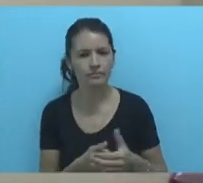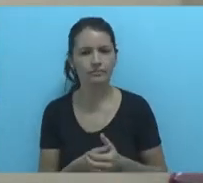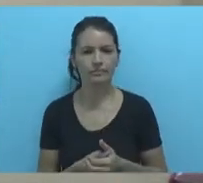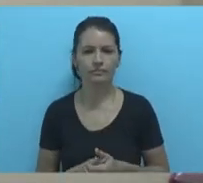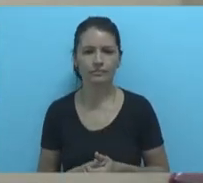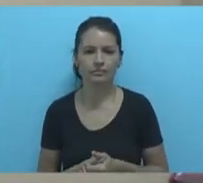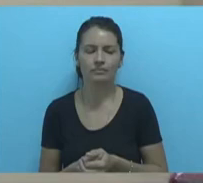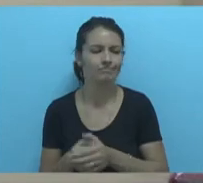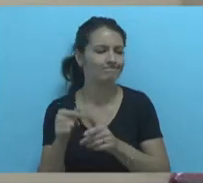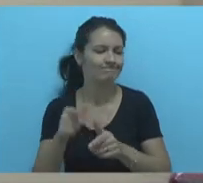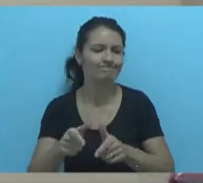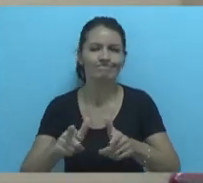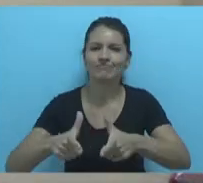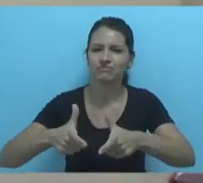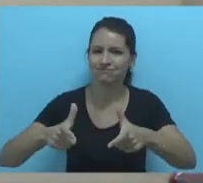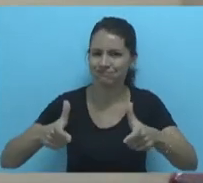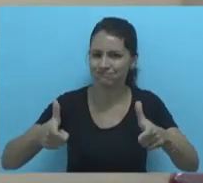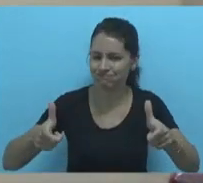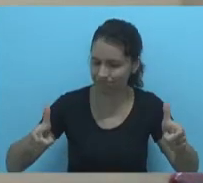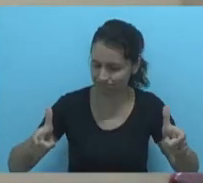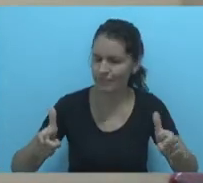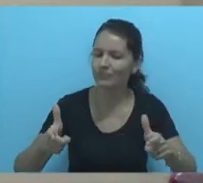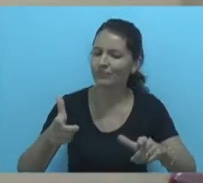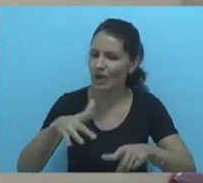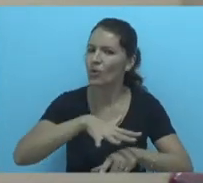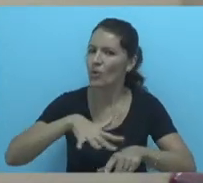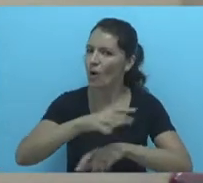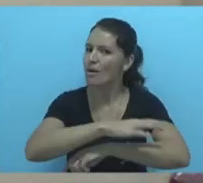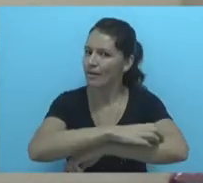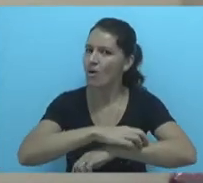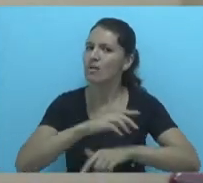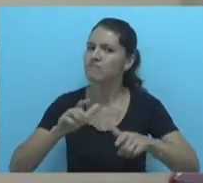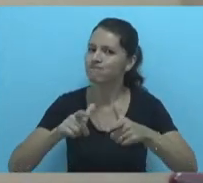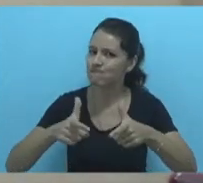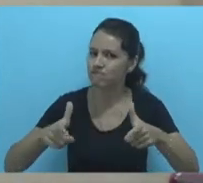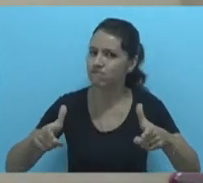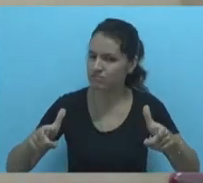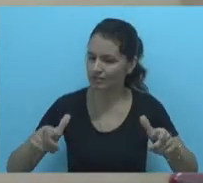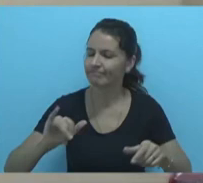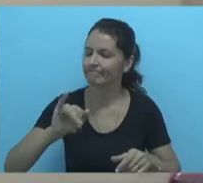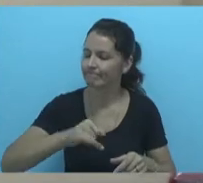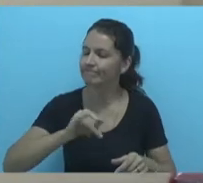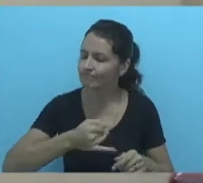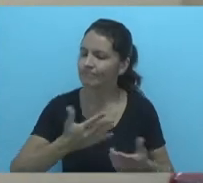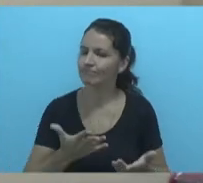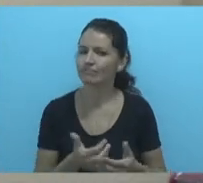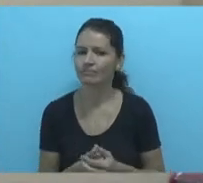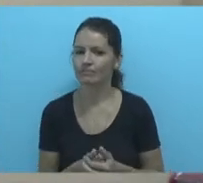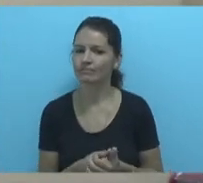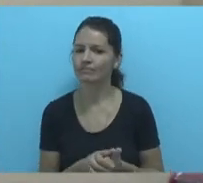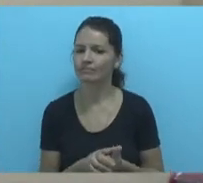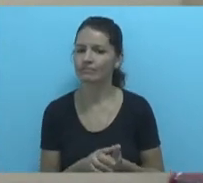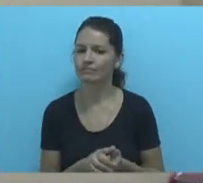populares, porque obviamente ha crecido desde ese primer relevamiento y somos los movimientos populares o los movimientos sociales quienes